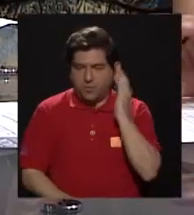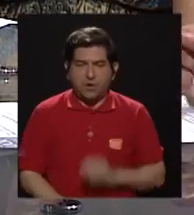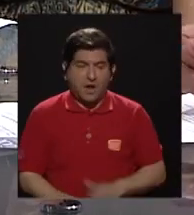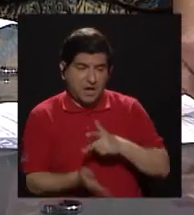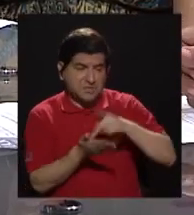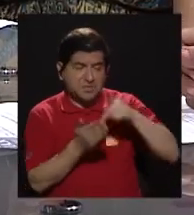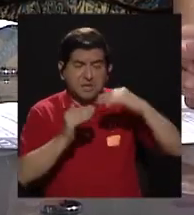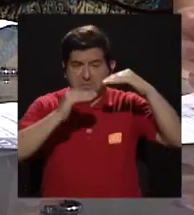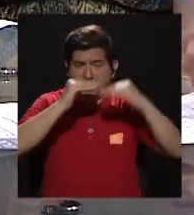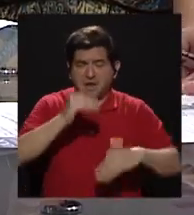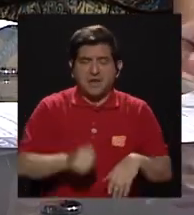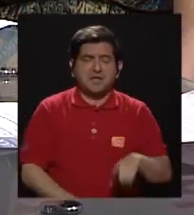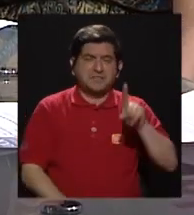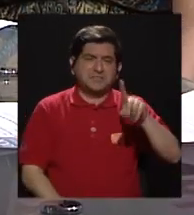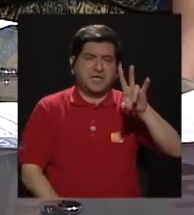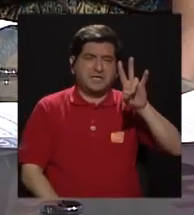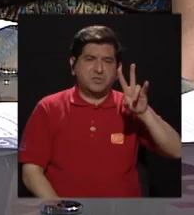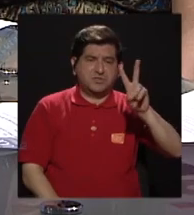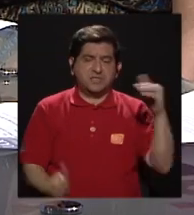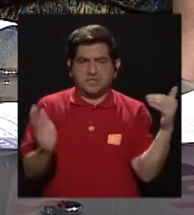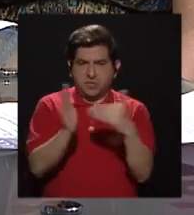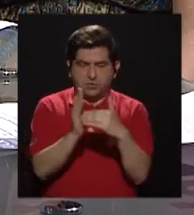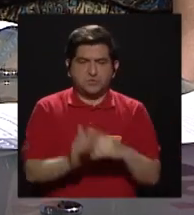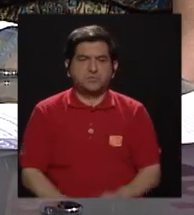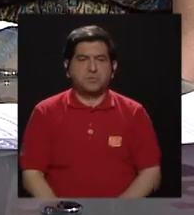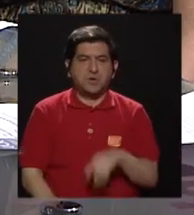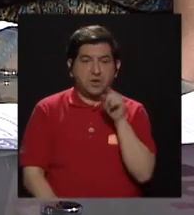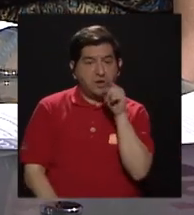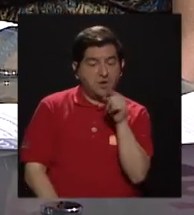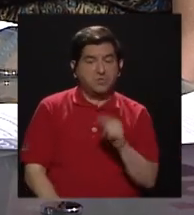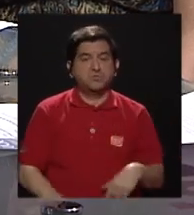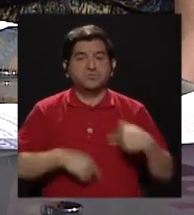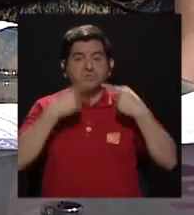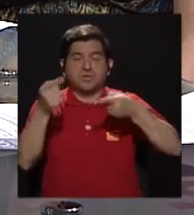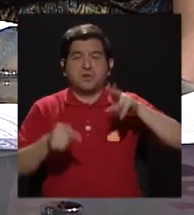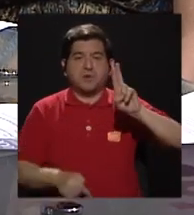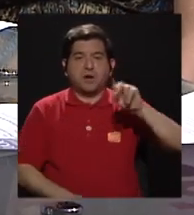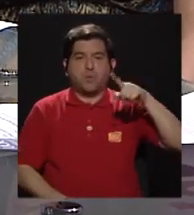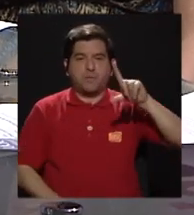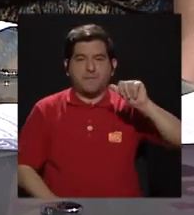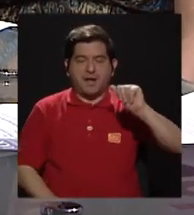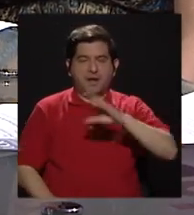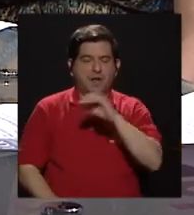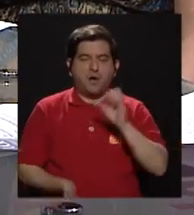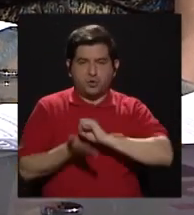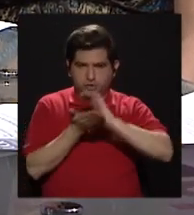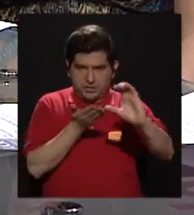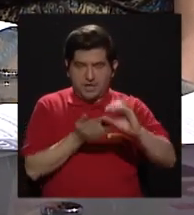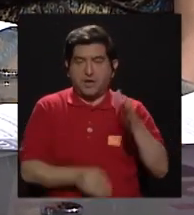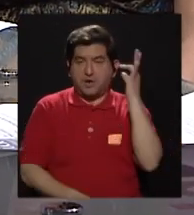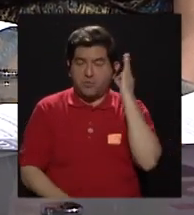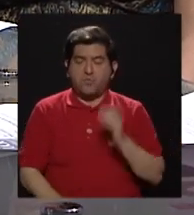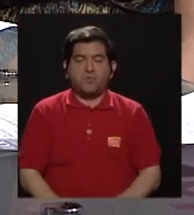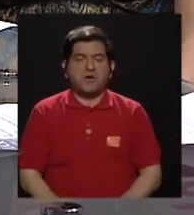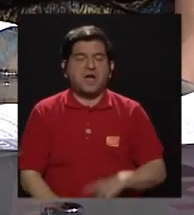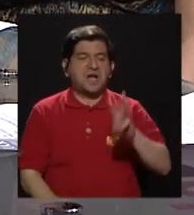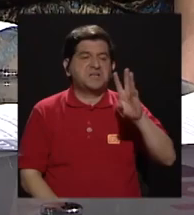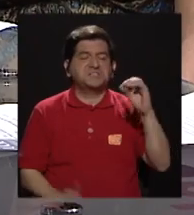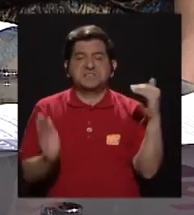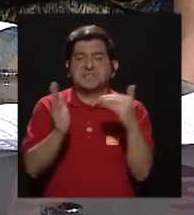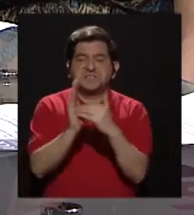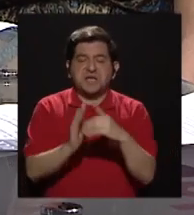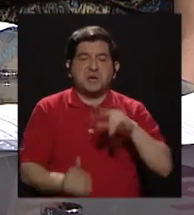salario mínimo está en 172 mil, vos te vas a Opala, a la zona de San Carlos, y esas mujeres ganan 60